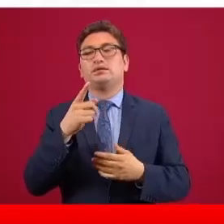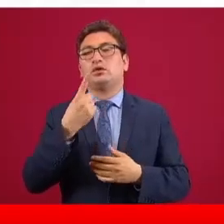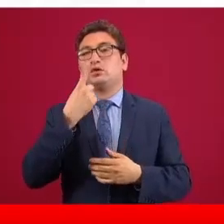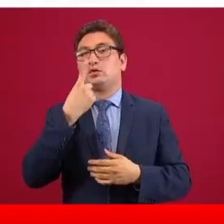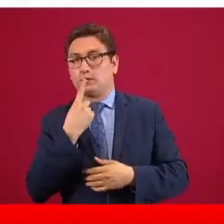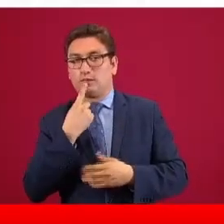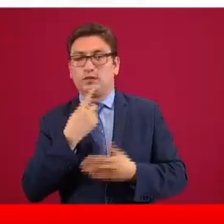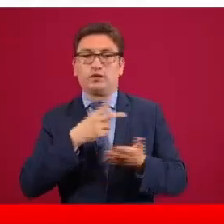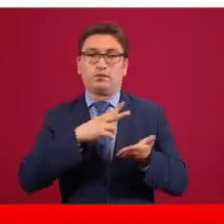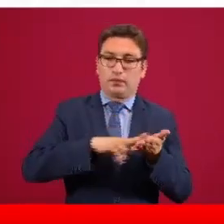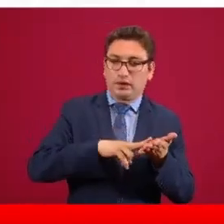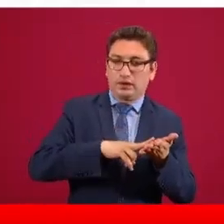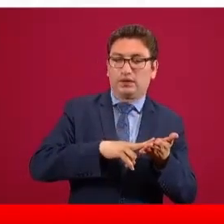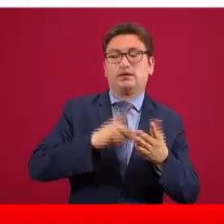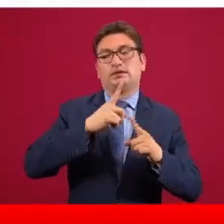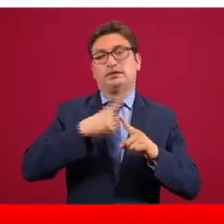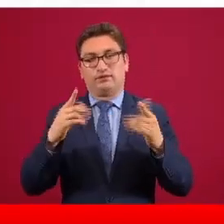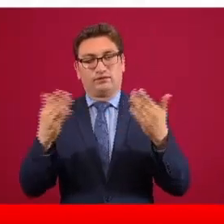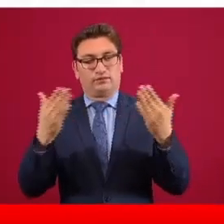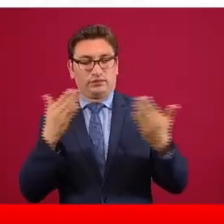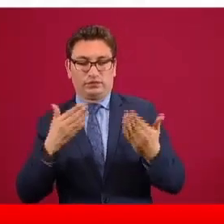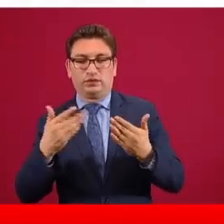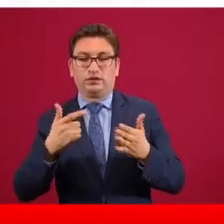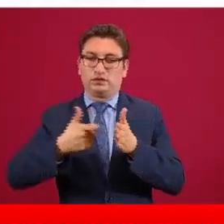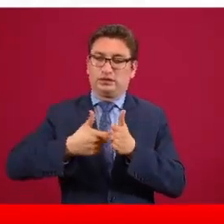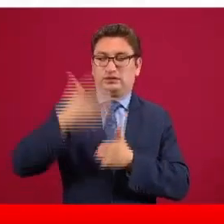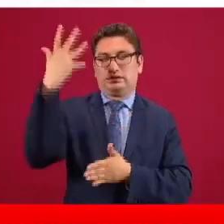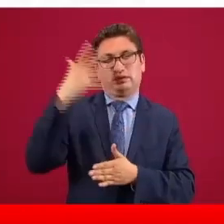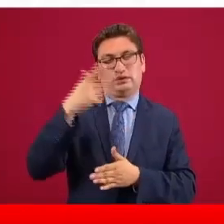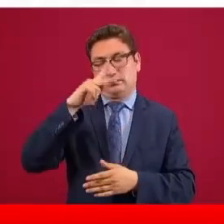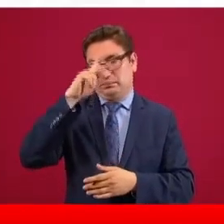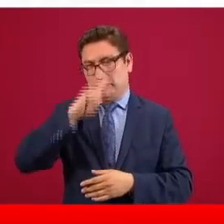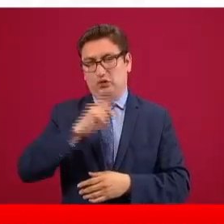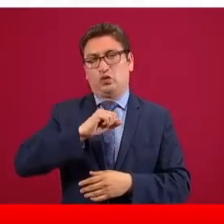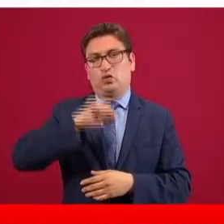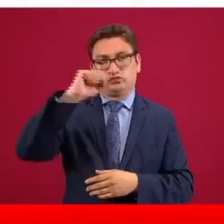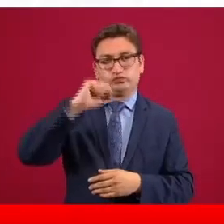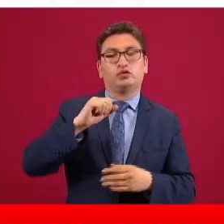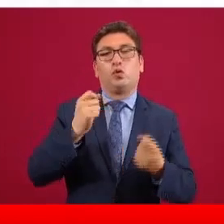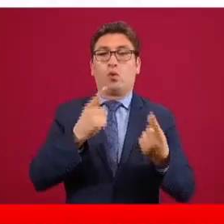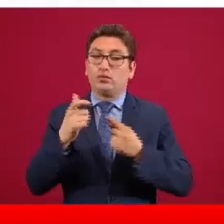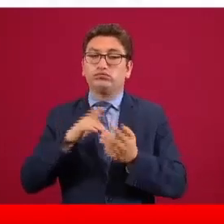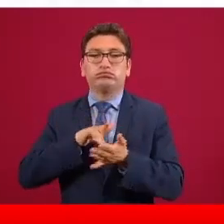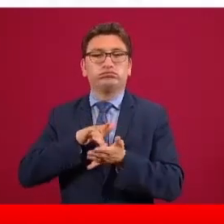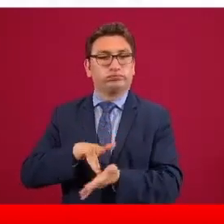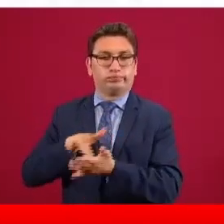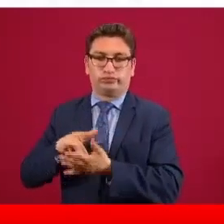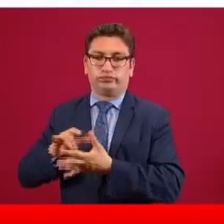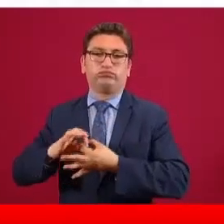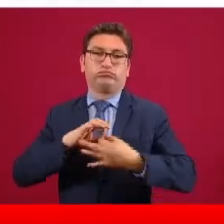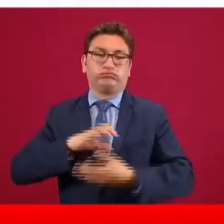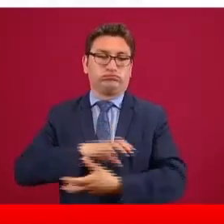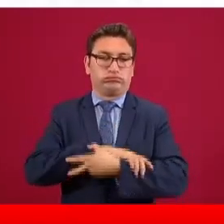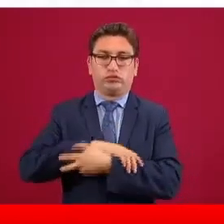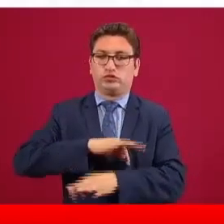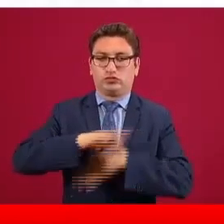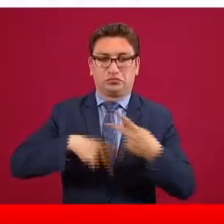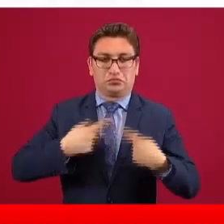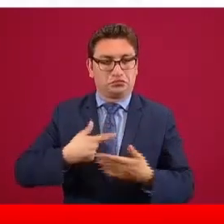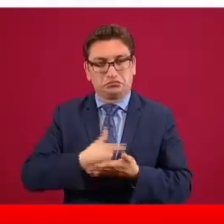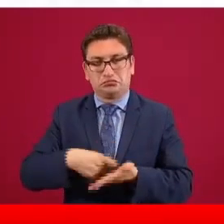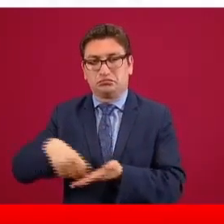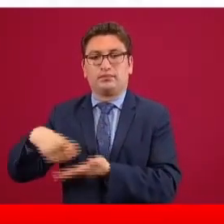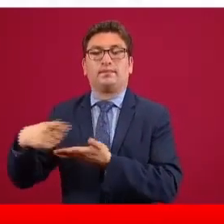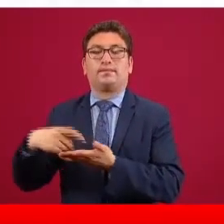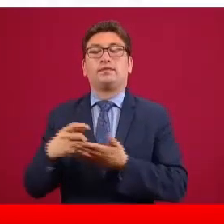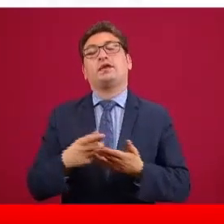en regular, entre los que están pasados de rosca y los que realmente están apoyando y siendo solidarios con los consumidores.